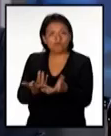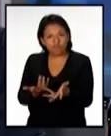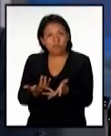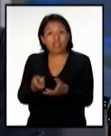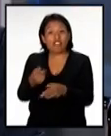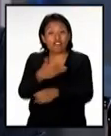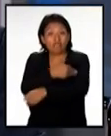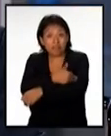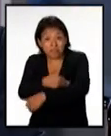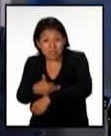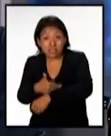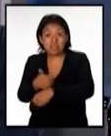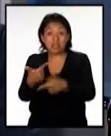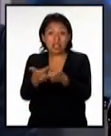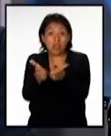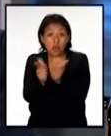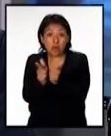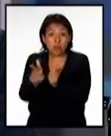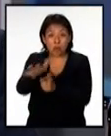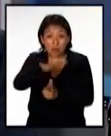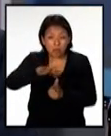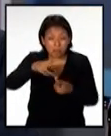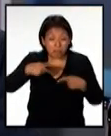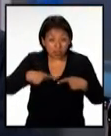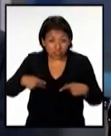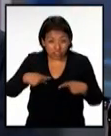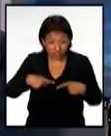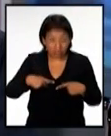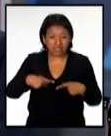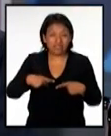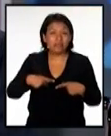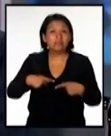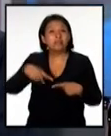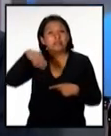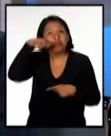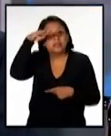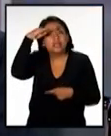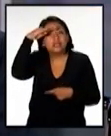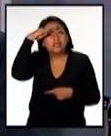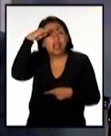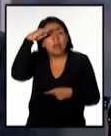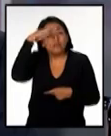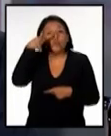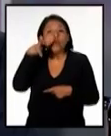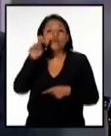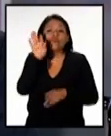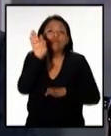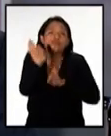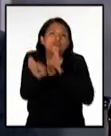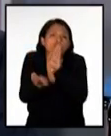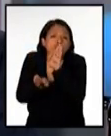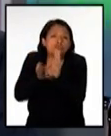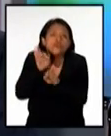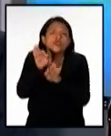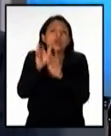como familia, como grupo social, como sociedad, tendemos a tener un tratamiento de cuidado, de